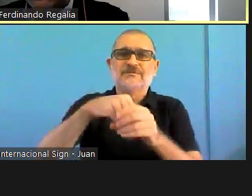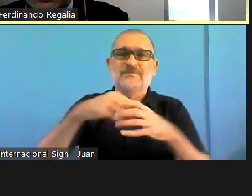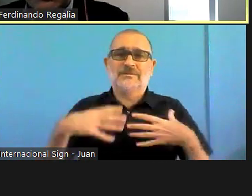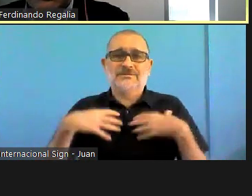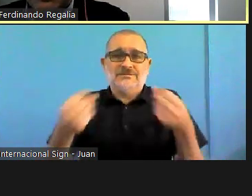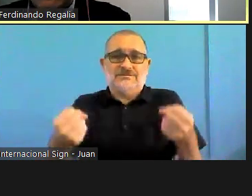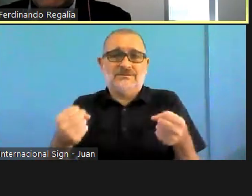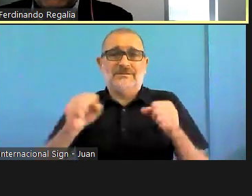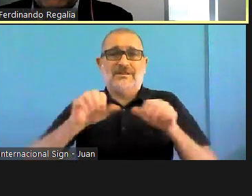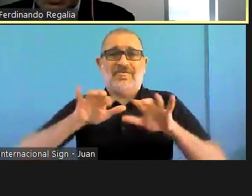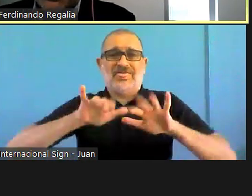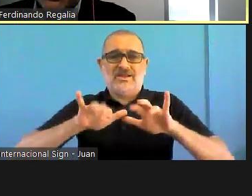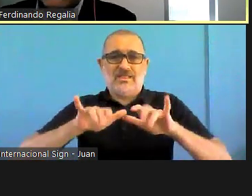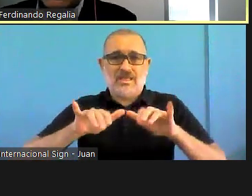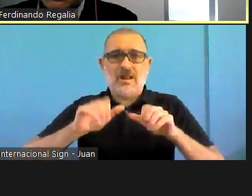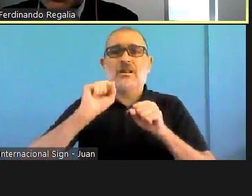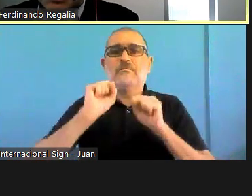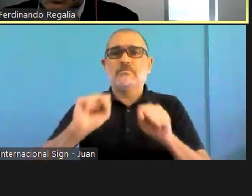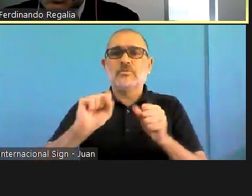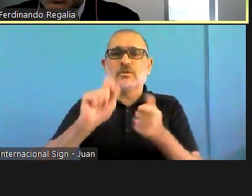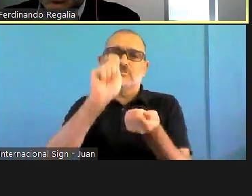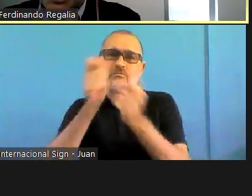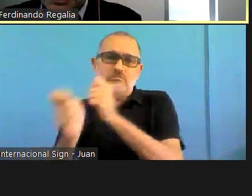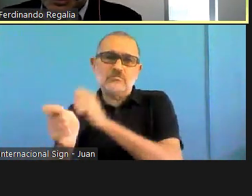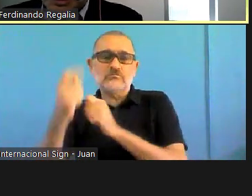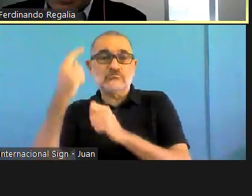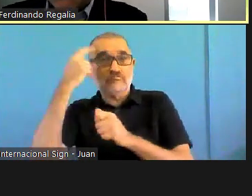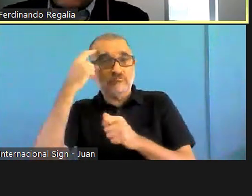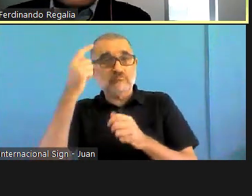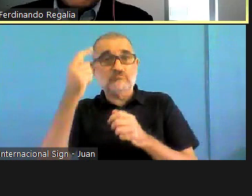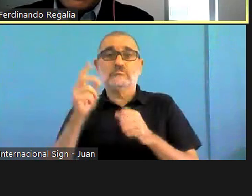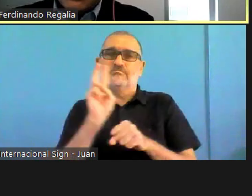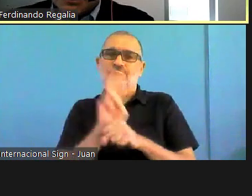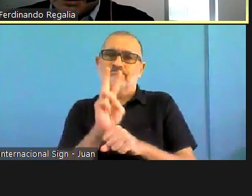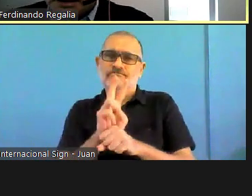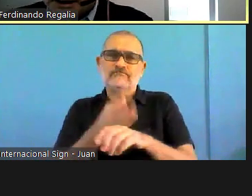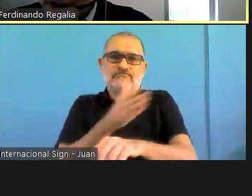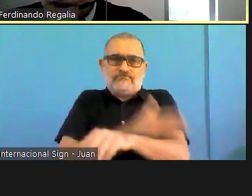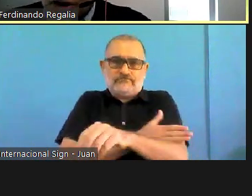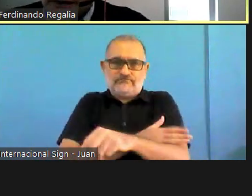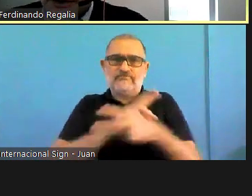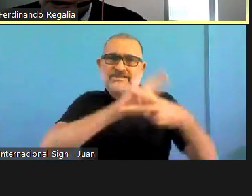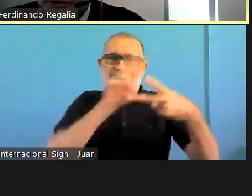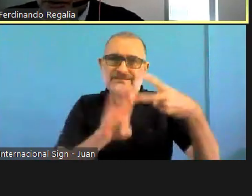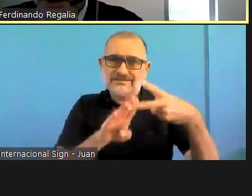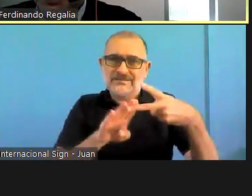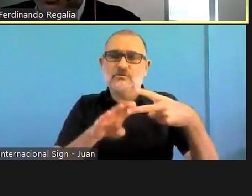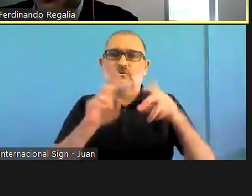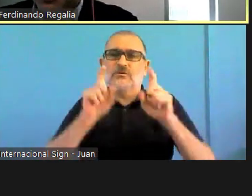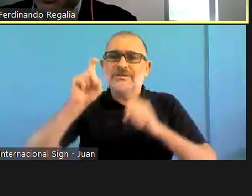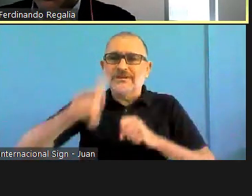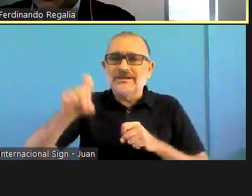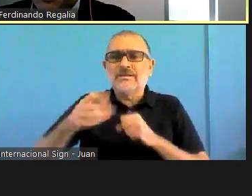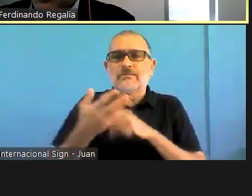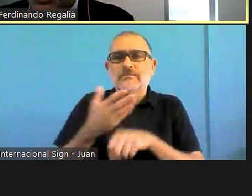atención y ofrecer la prevención secundaria necesaria para manejar las CNTs. Y por último, el gran tema, la